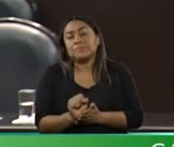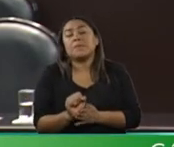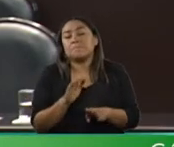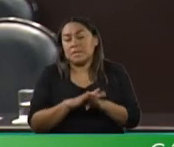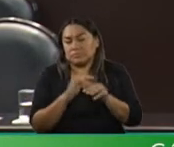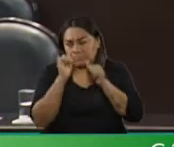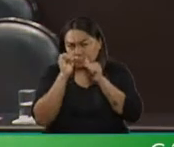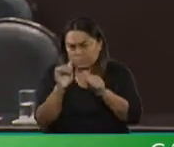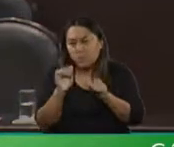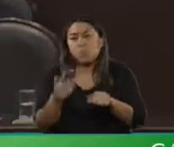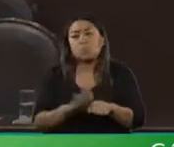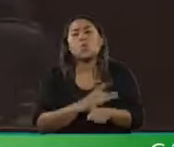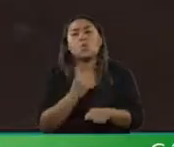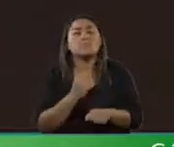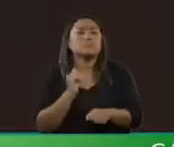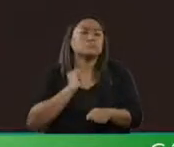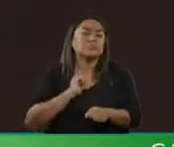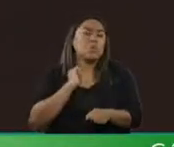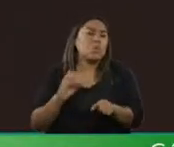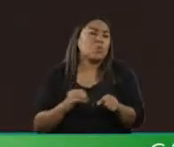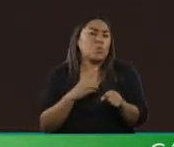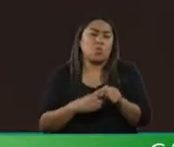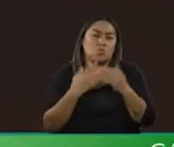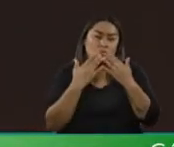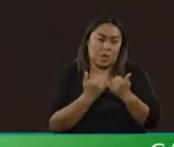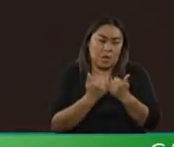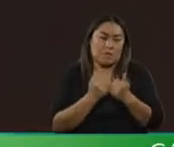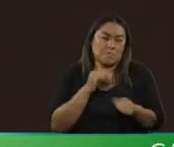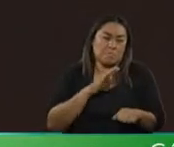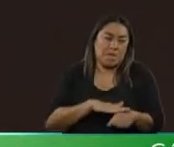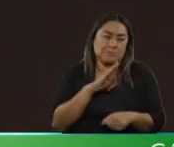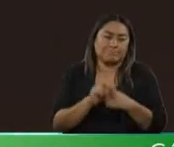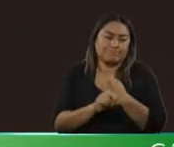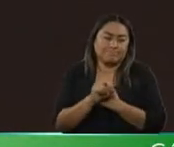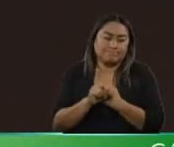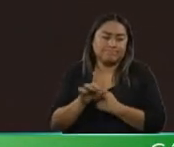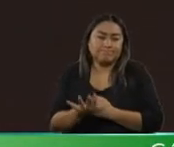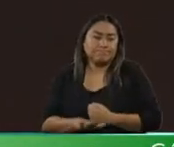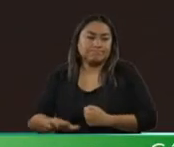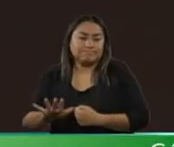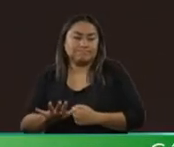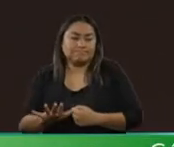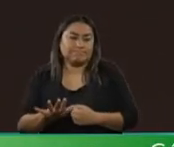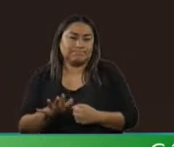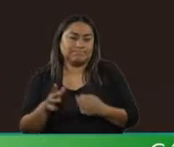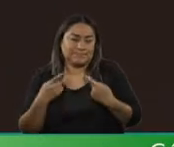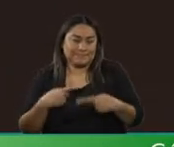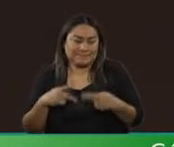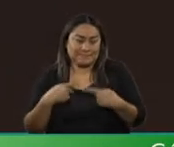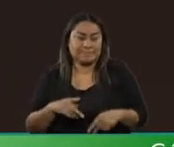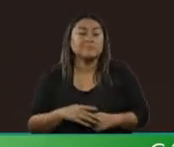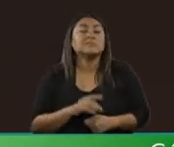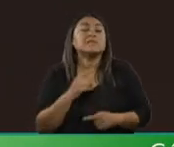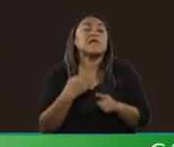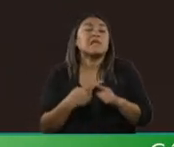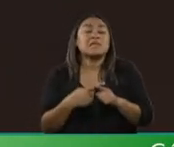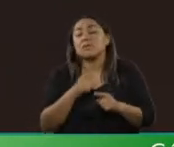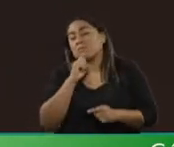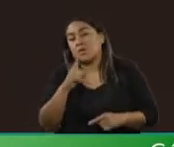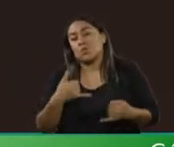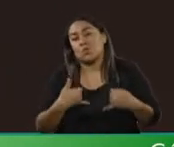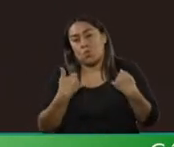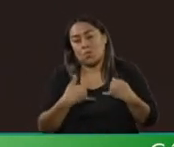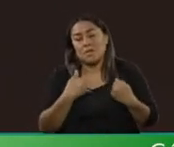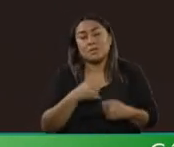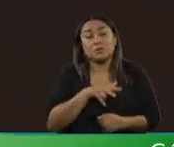problemática de falta de oportunidades que ha afectado a una parte significativa de nuestra población, las y los jóvenes de